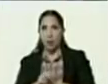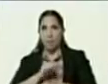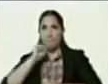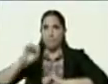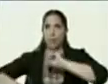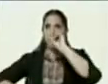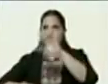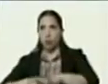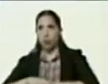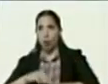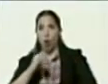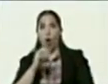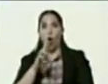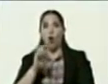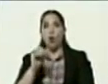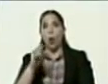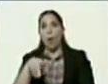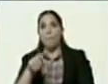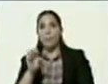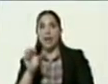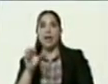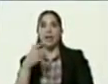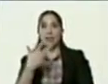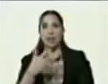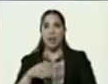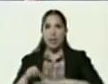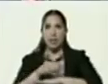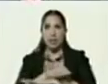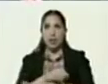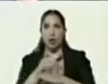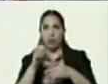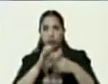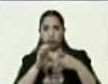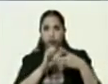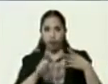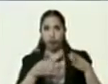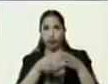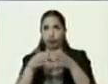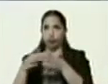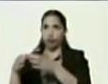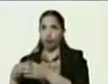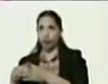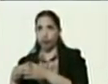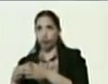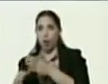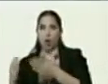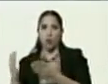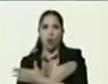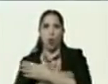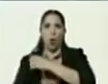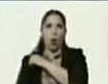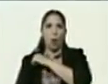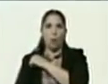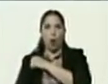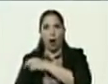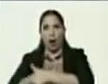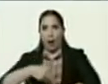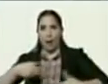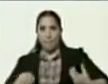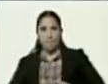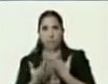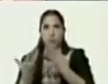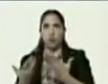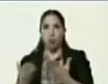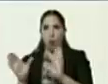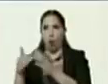Tres Islas es decir hay un elemento de organicidad entre los robos de armas que se han dado por parte de golpistas de la